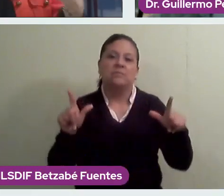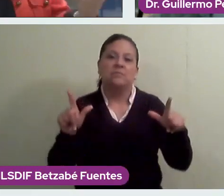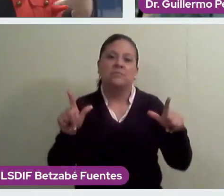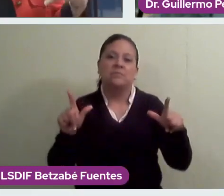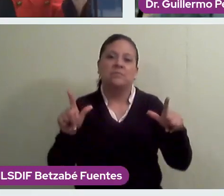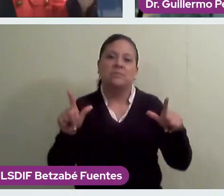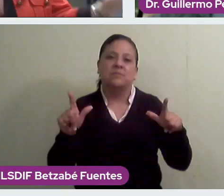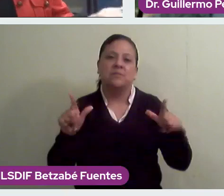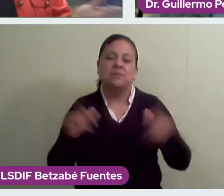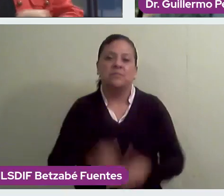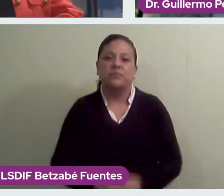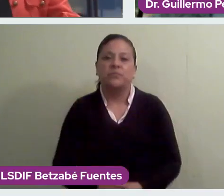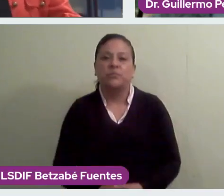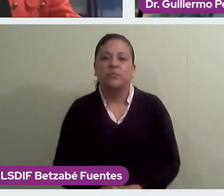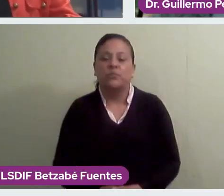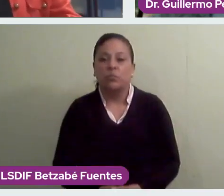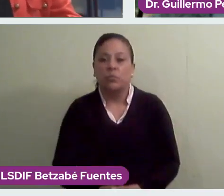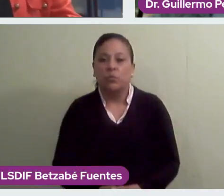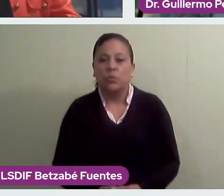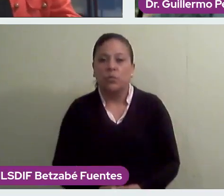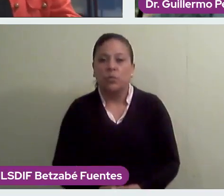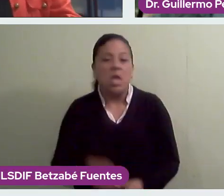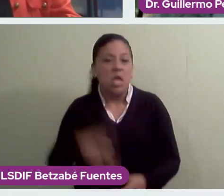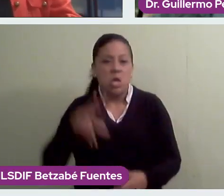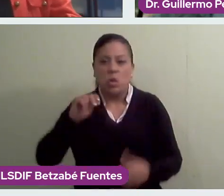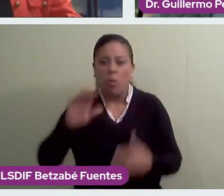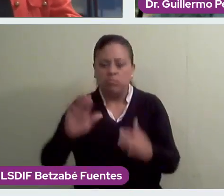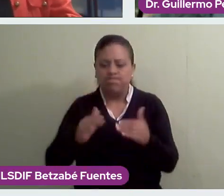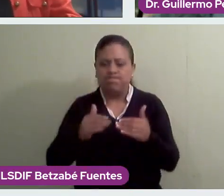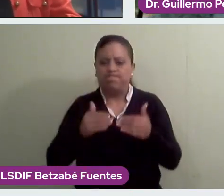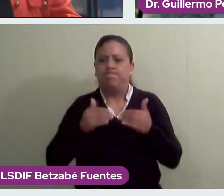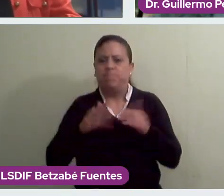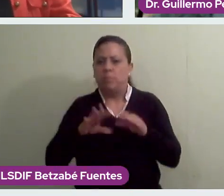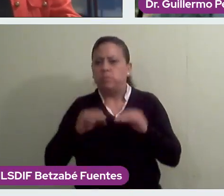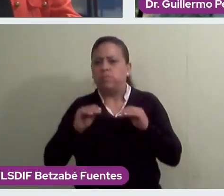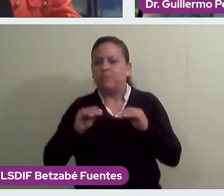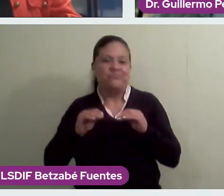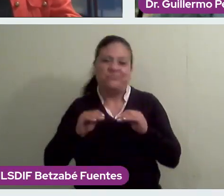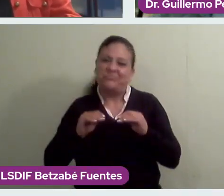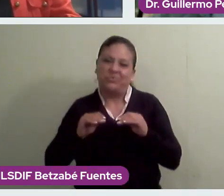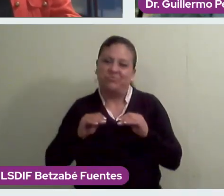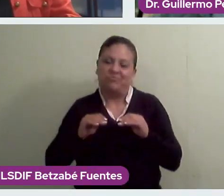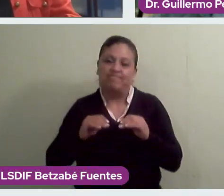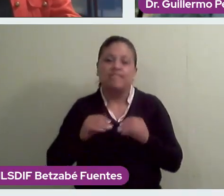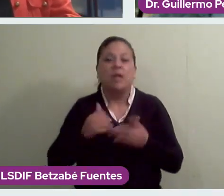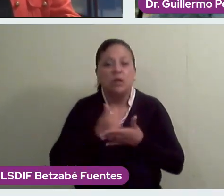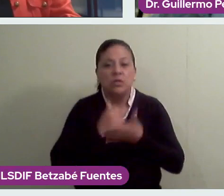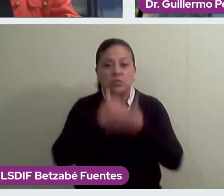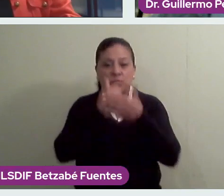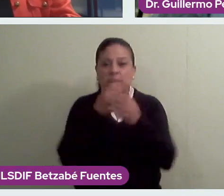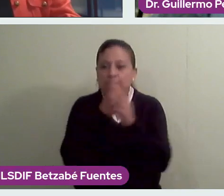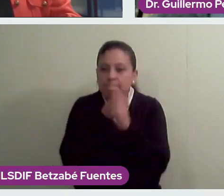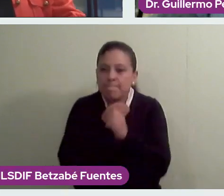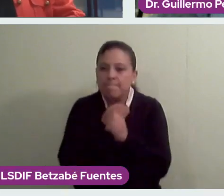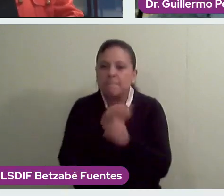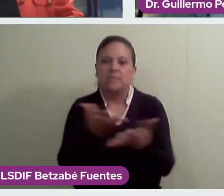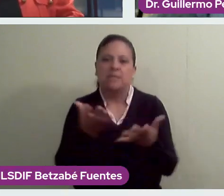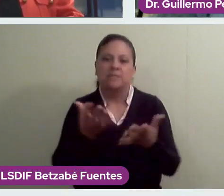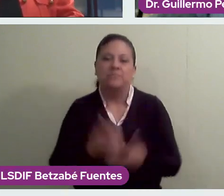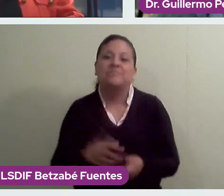y no más bien contribuir a un bloqueo emocional. Pues se nos acaba el tiempo, de verdad. Muchas